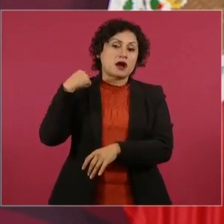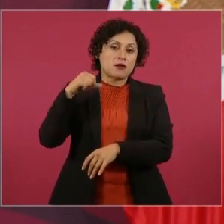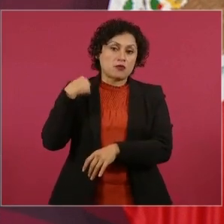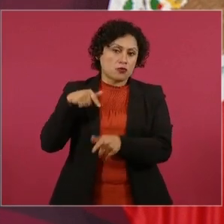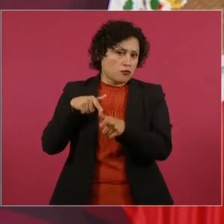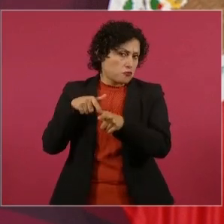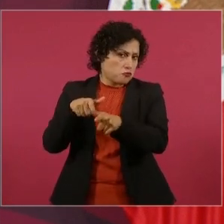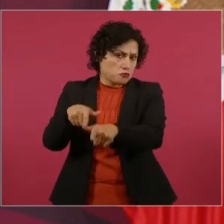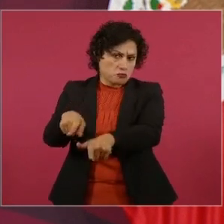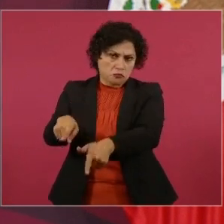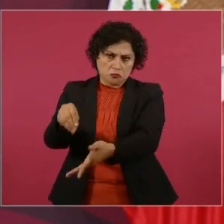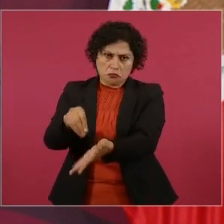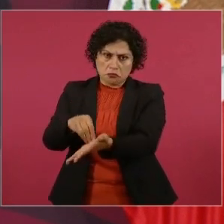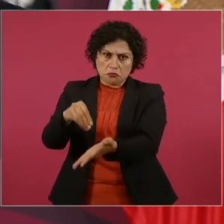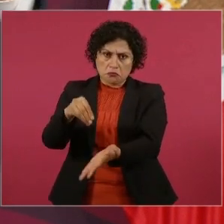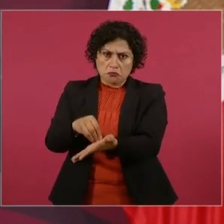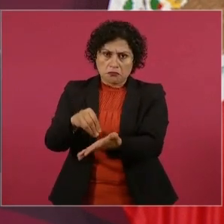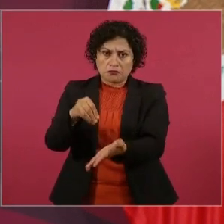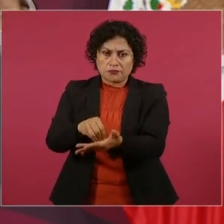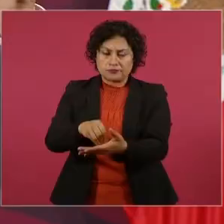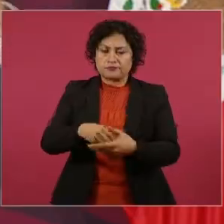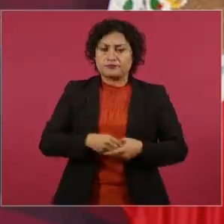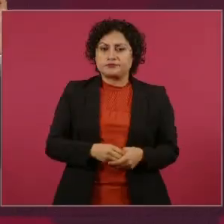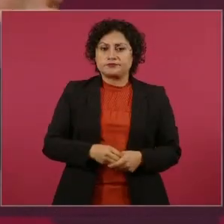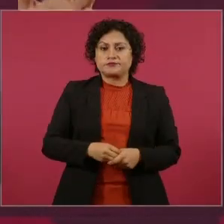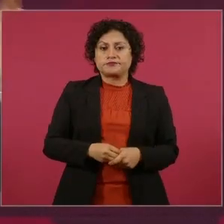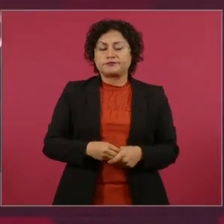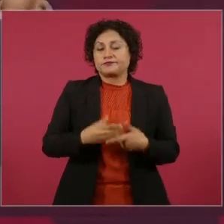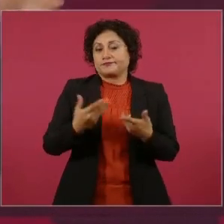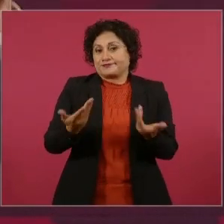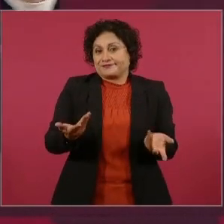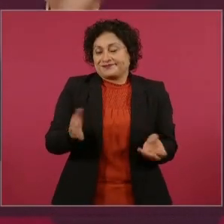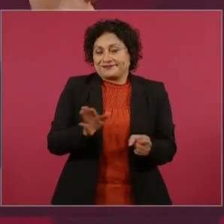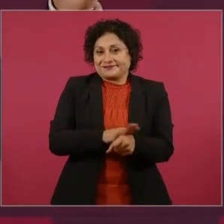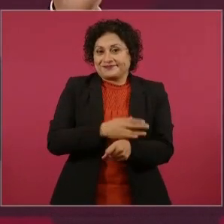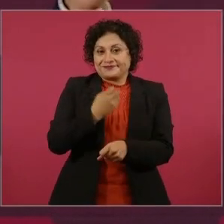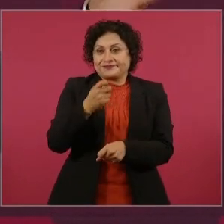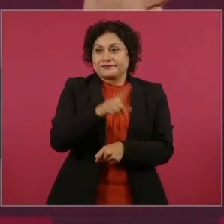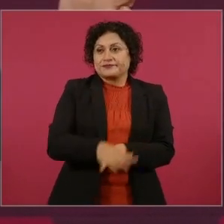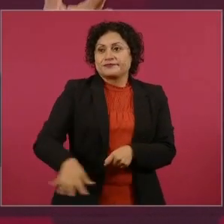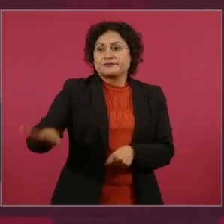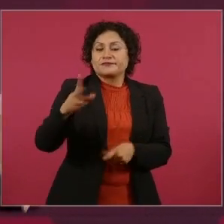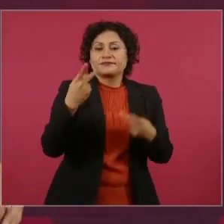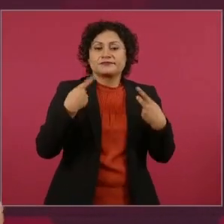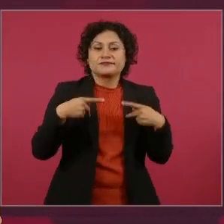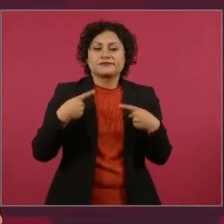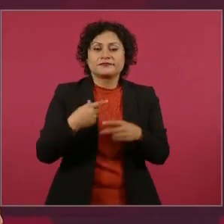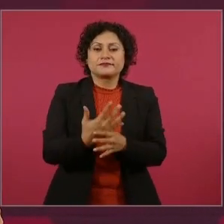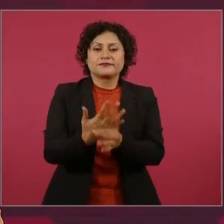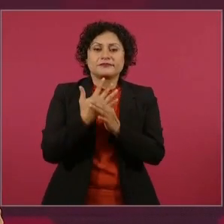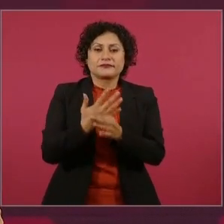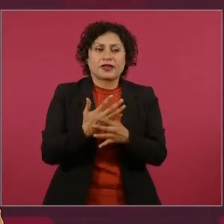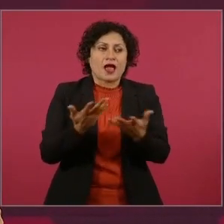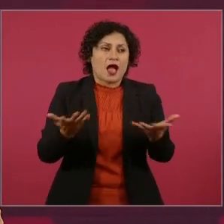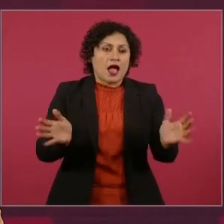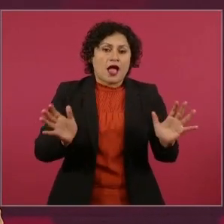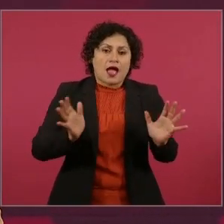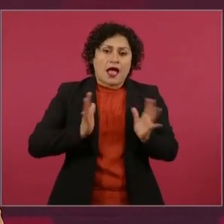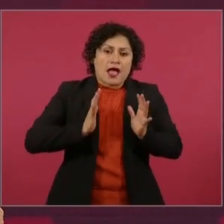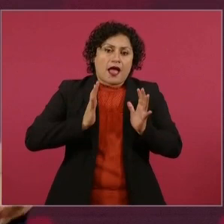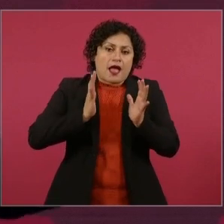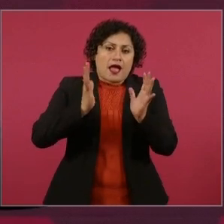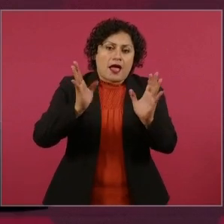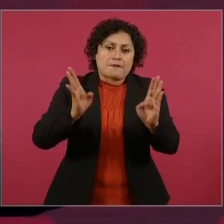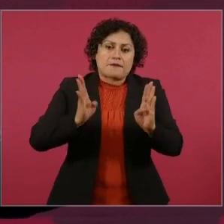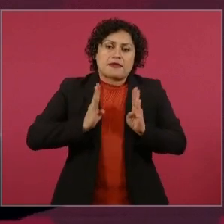ahí entonces decir se está militarizando el el